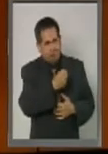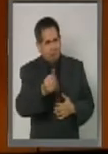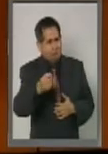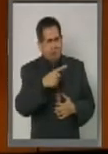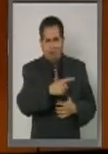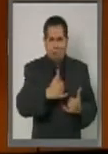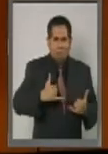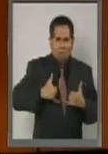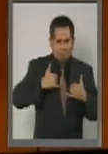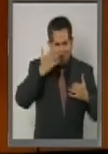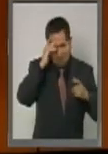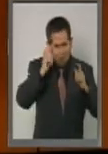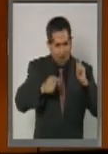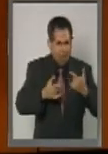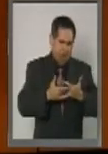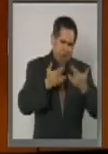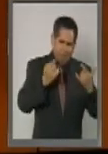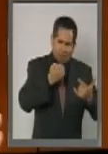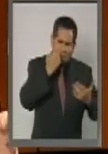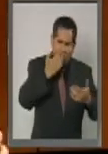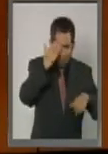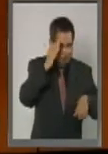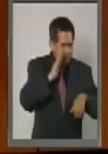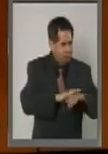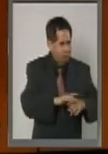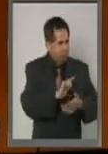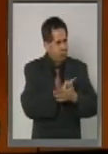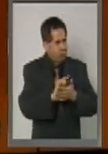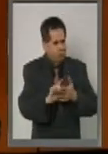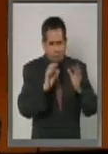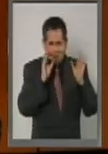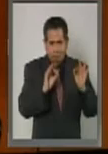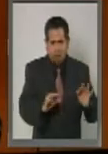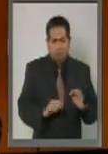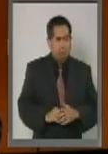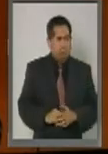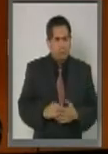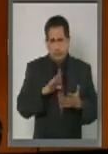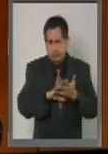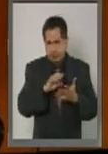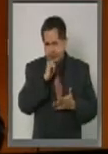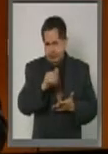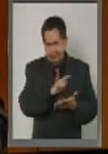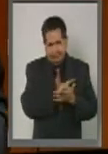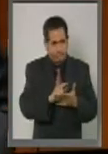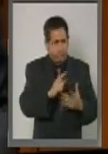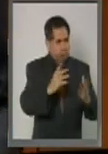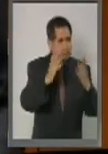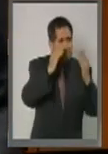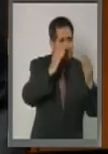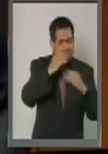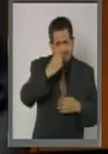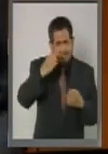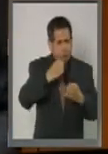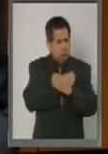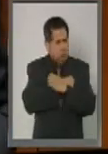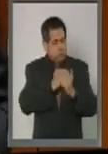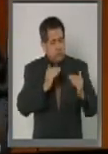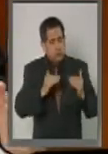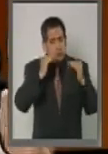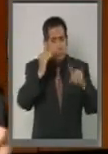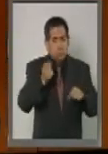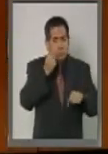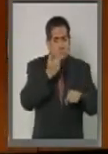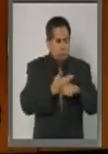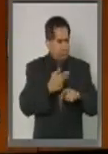un historial jurídico impecable, que han recibido educación superior en